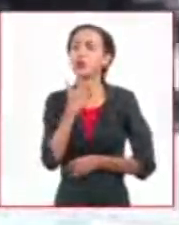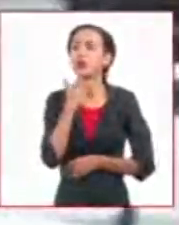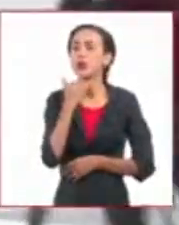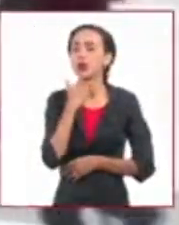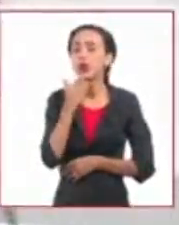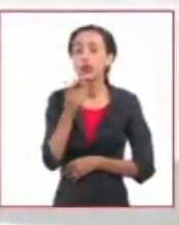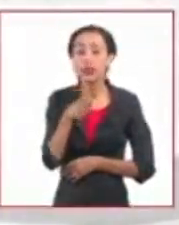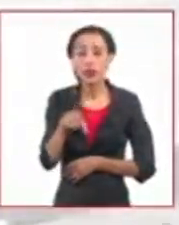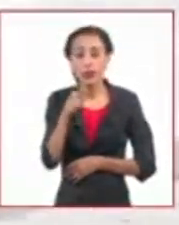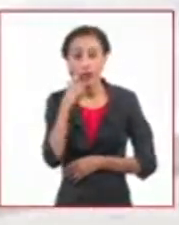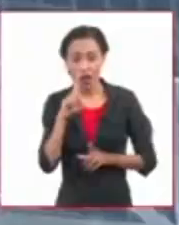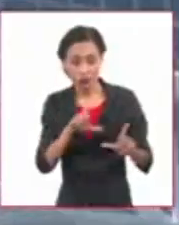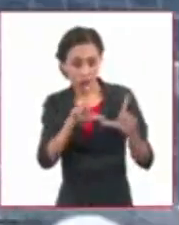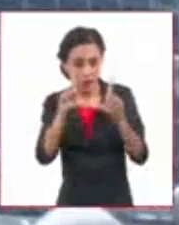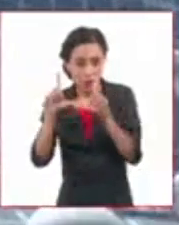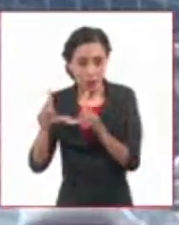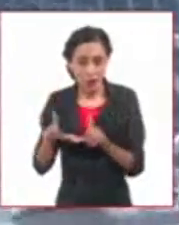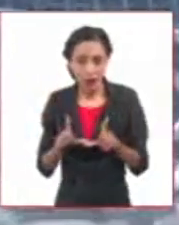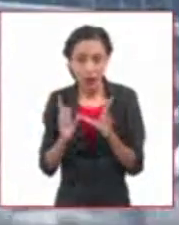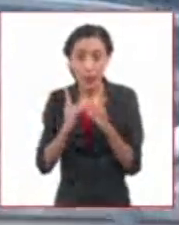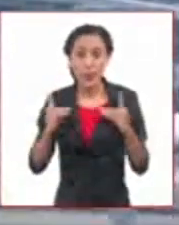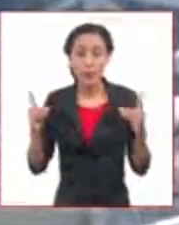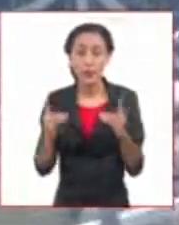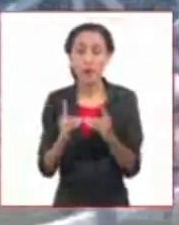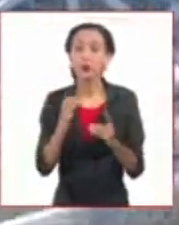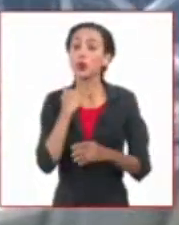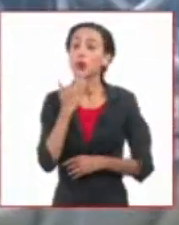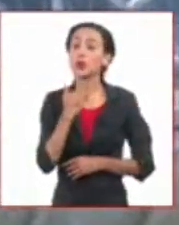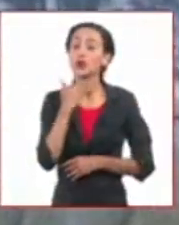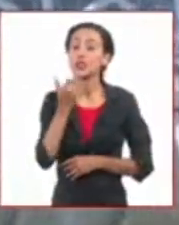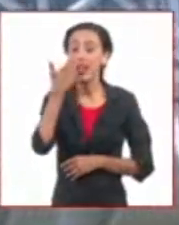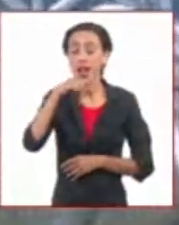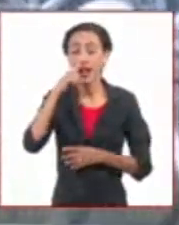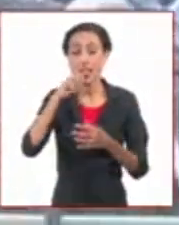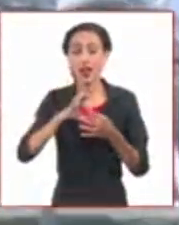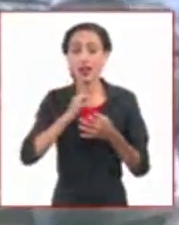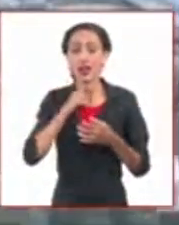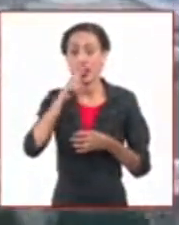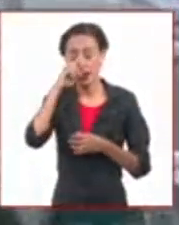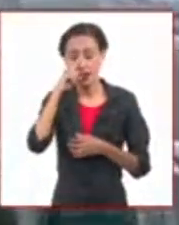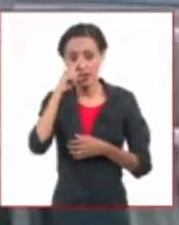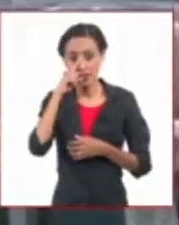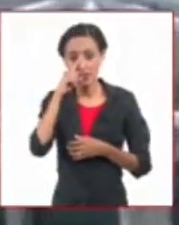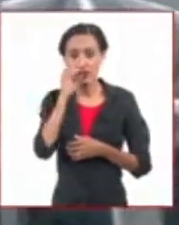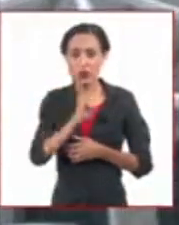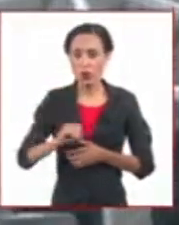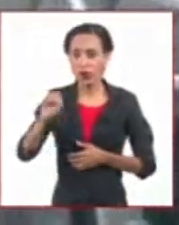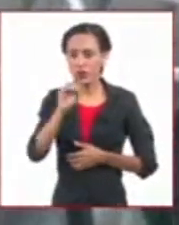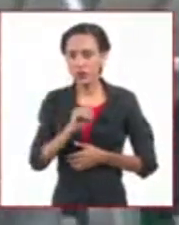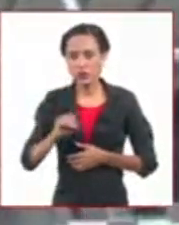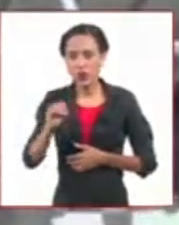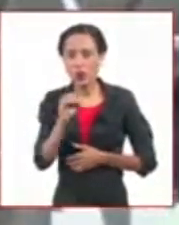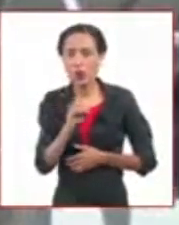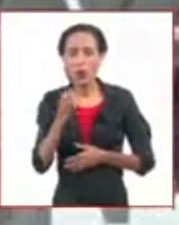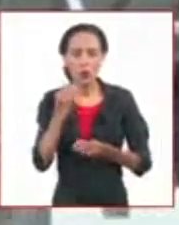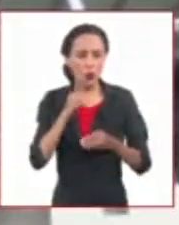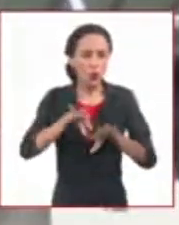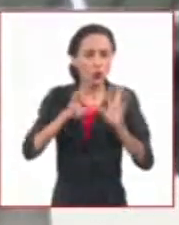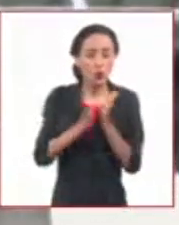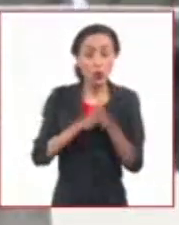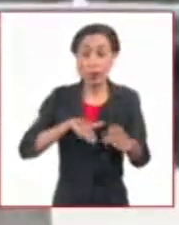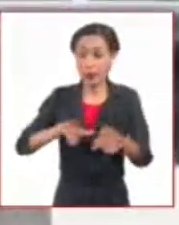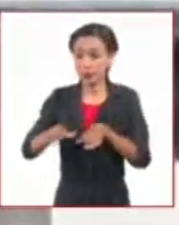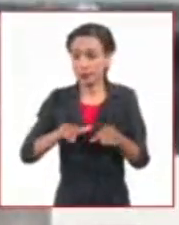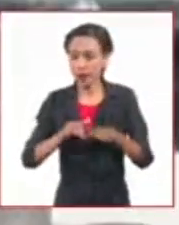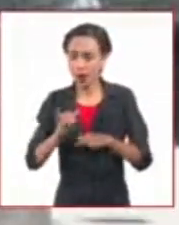mano desde el departamento de policía de los ángeles se organizó un exhaustivo operativo para garantizar la seguridad de los asistentes